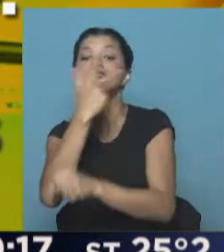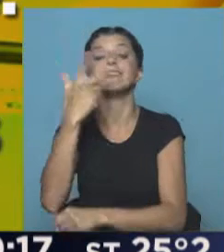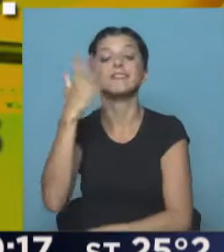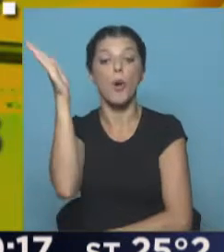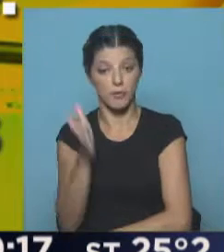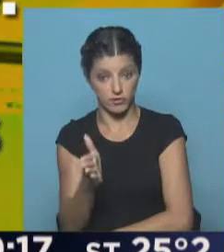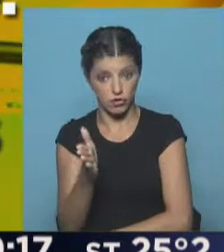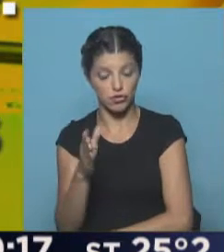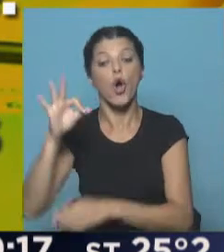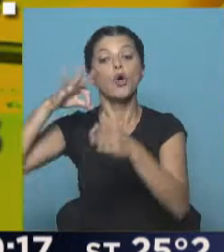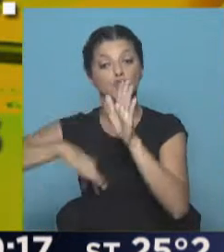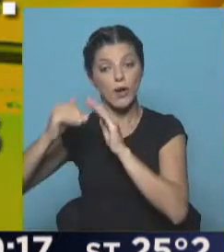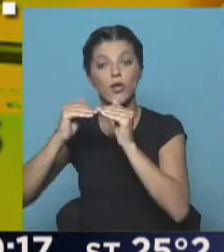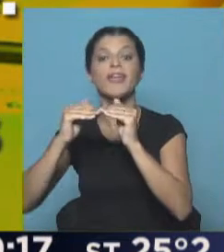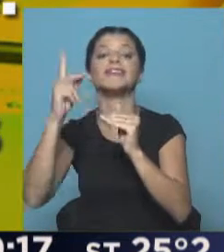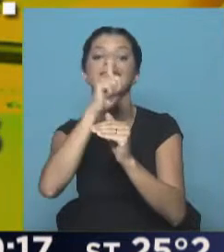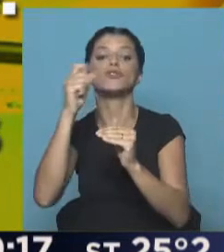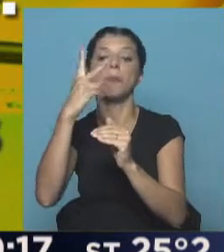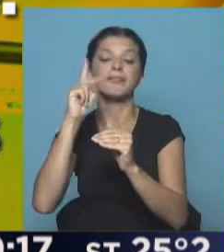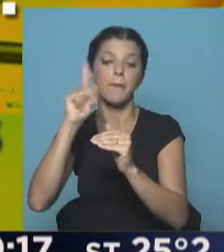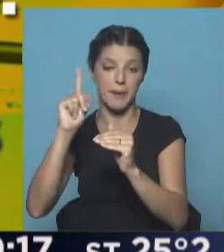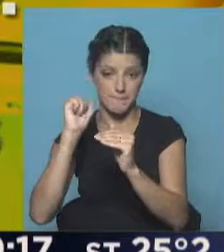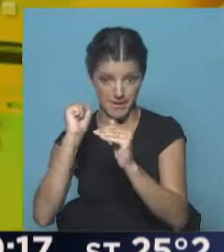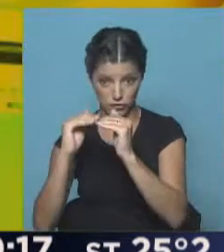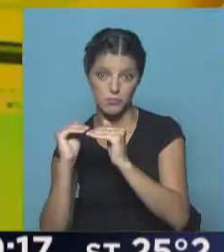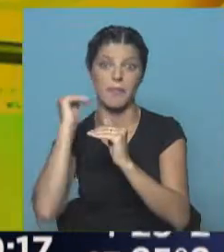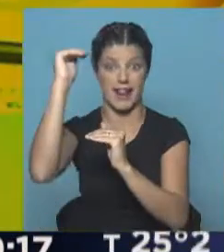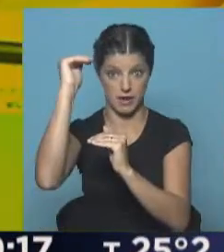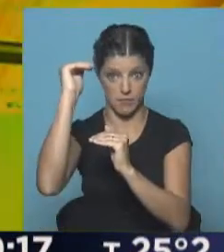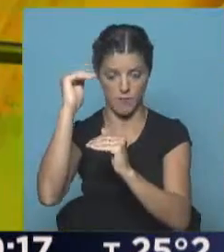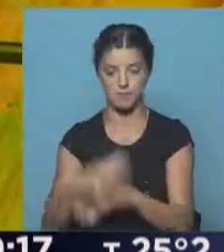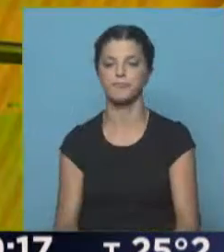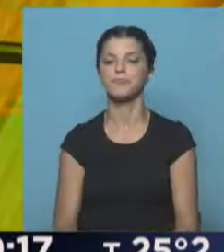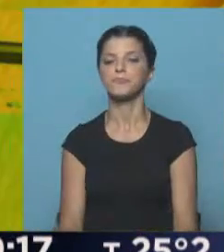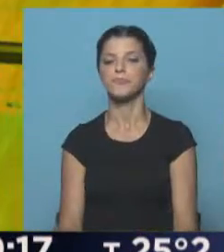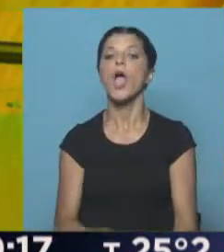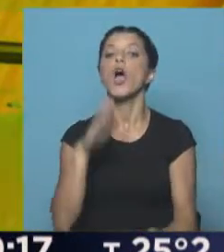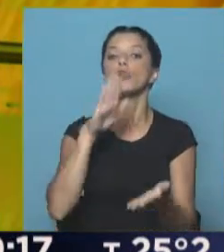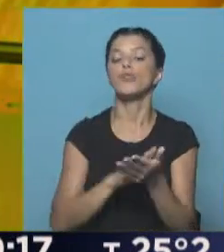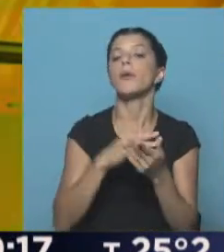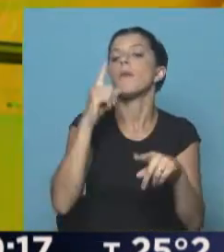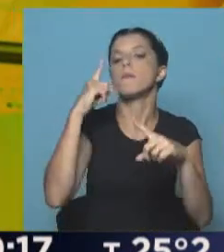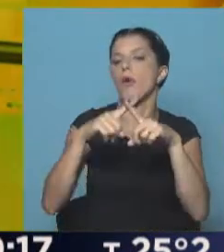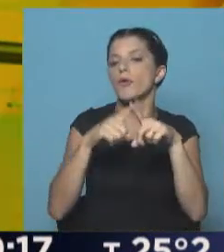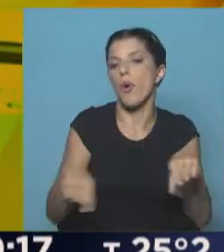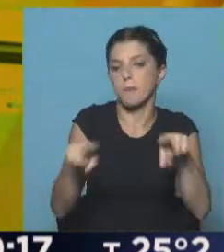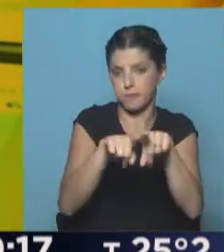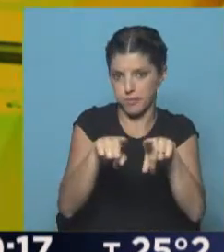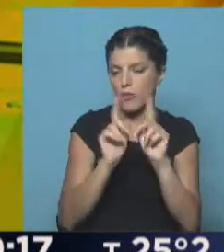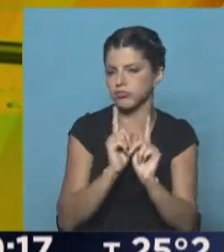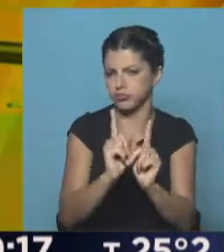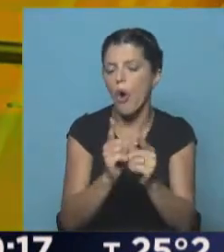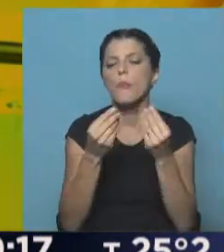los salarios superiores a los 120.000 pesos mensuales. En cuanto a la deducción por cónyuge, finalmente se mantiene porque